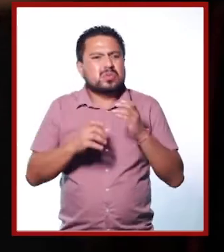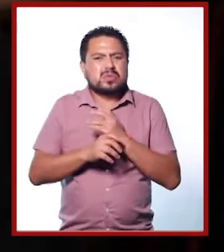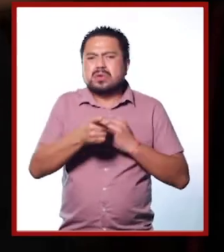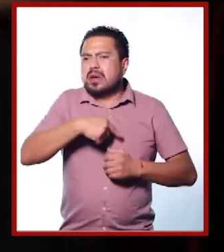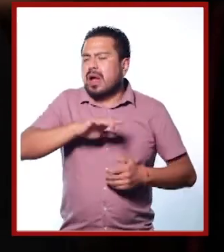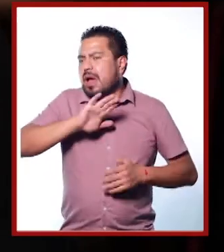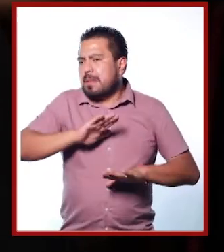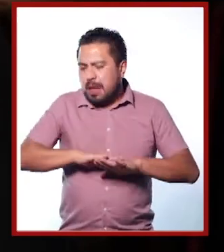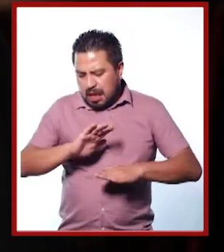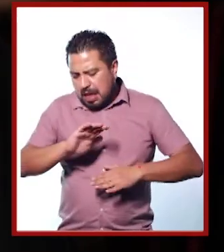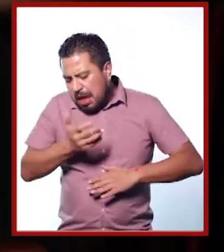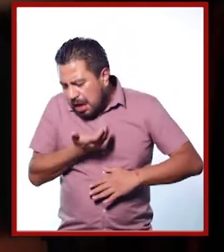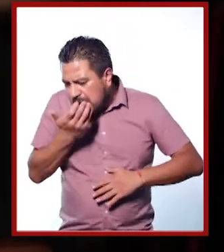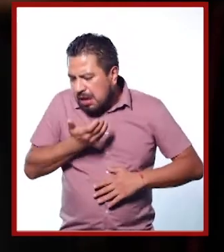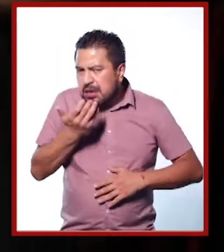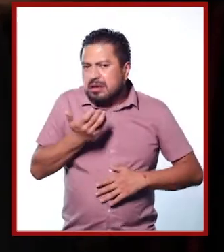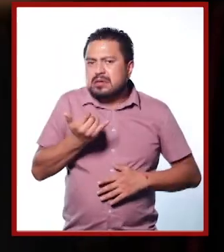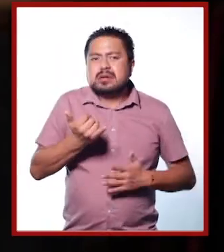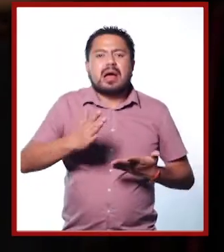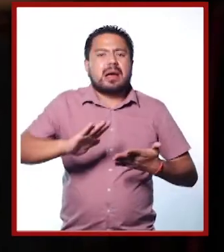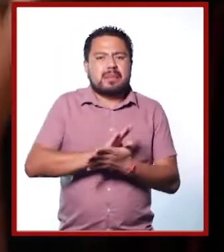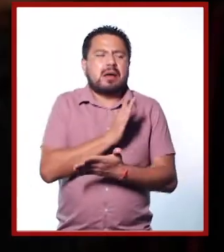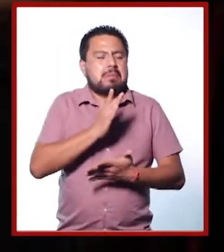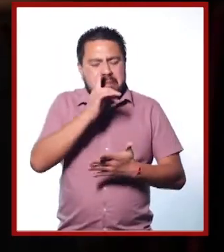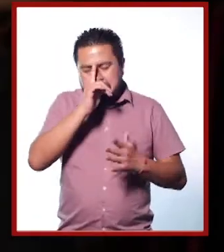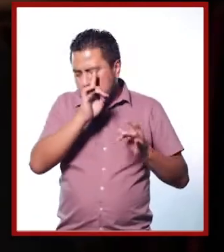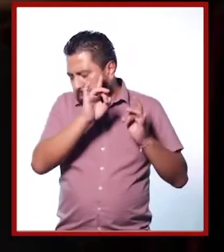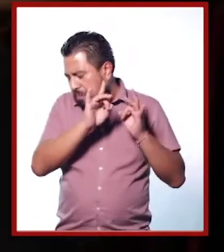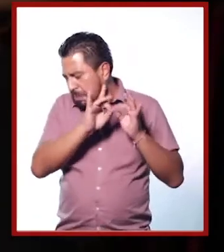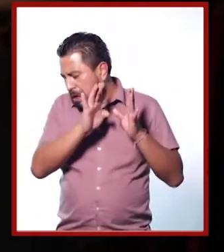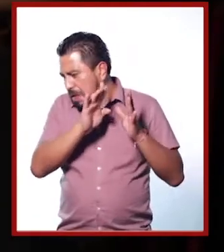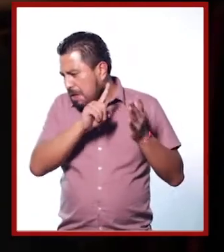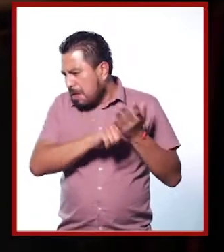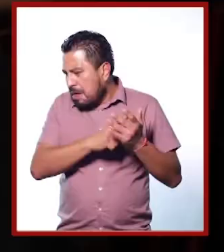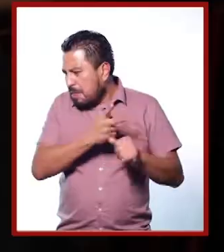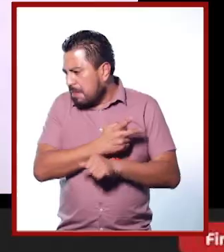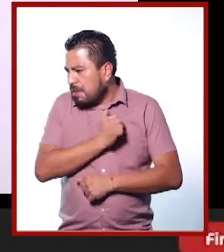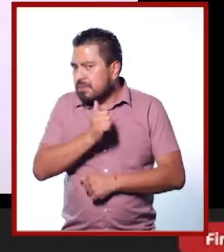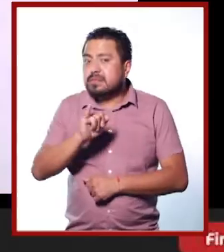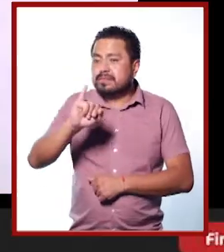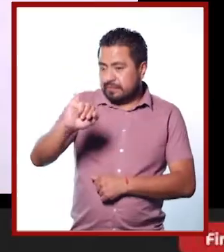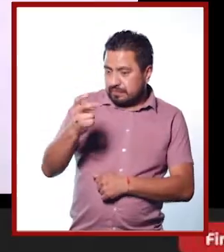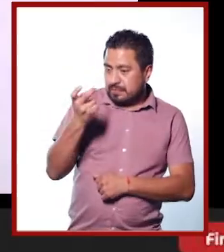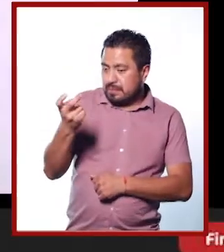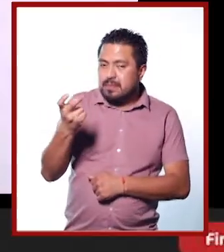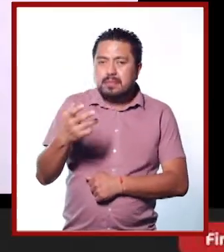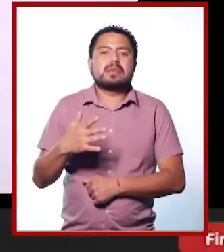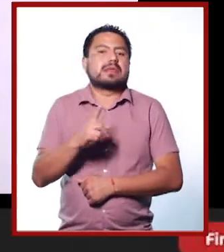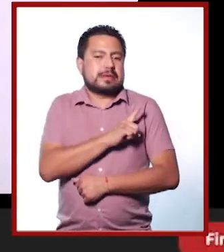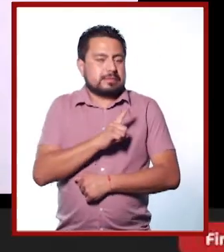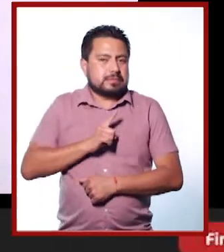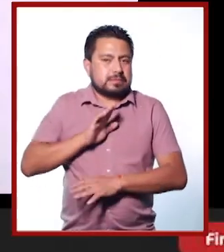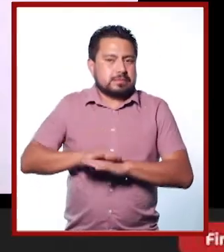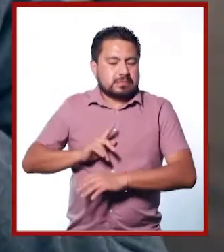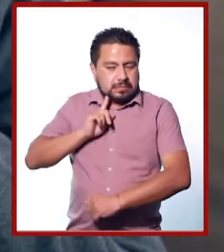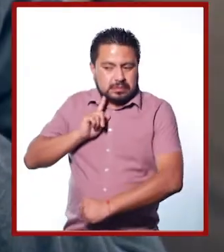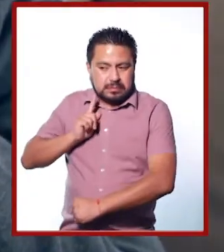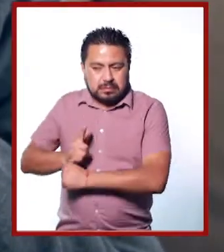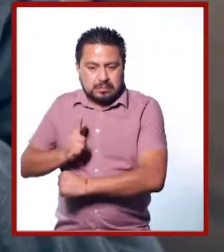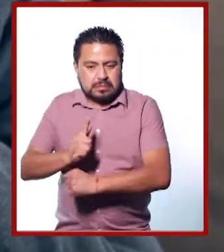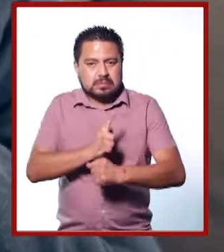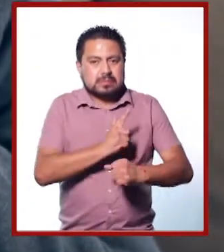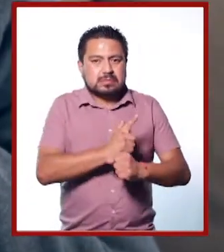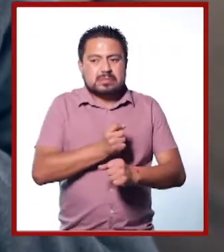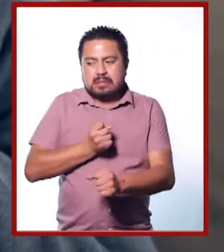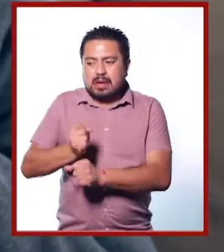cosas a las que estamos acostumbrados y pues las pasas por alto. Sí, justamente, Pamela, hay que estar muy alerta porque